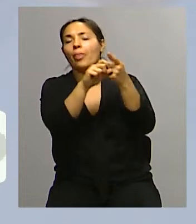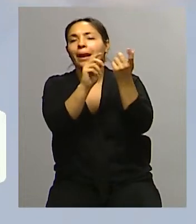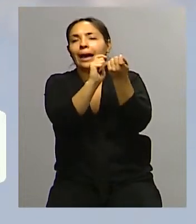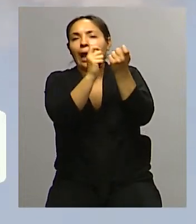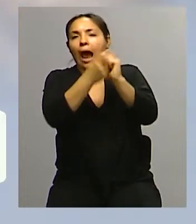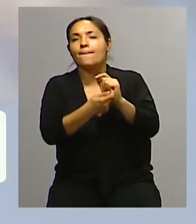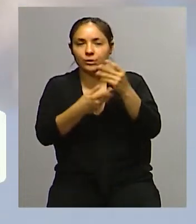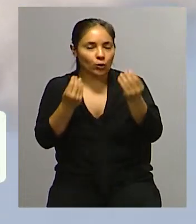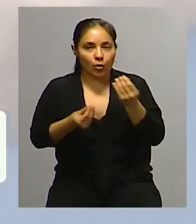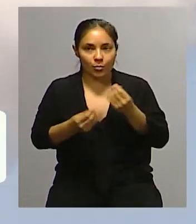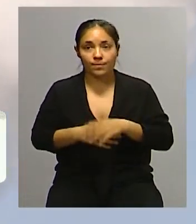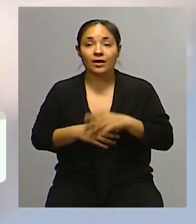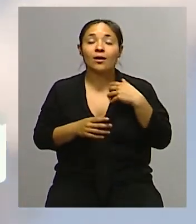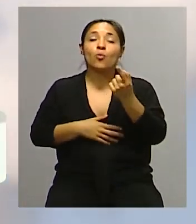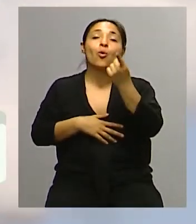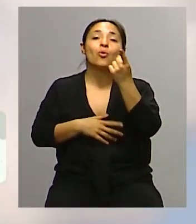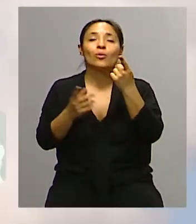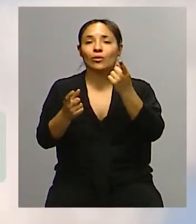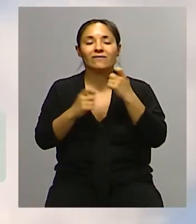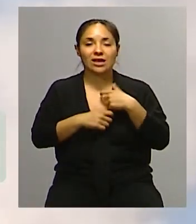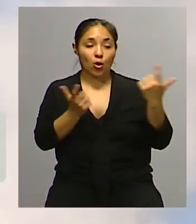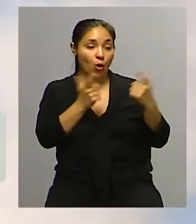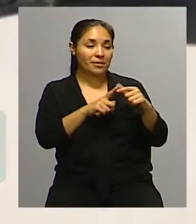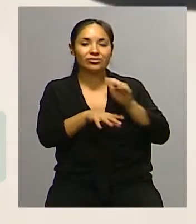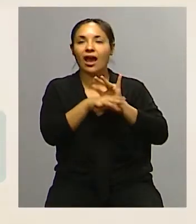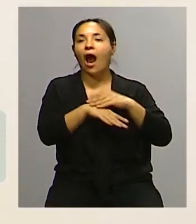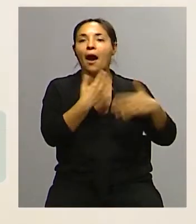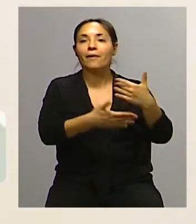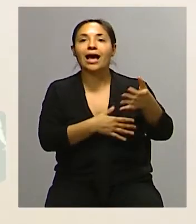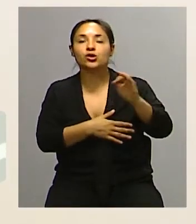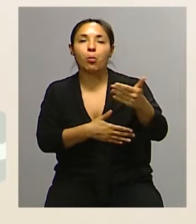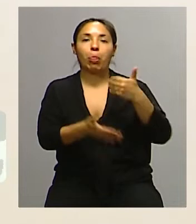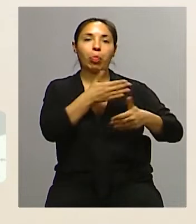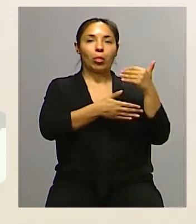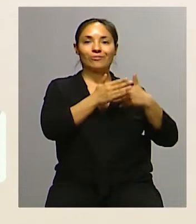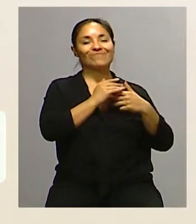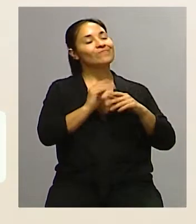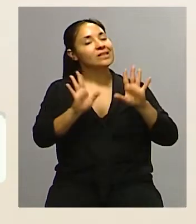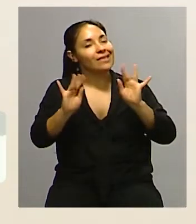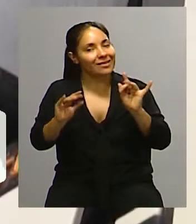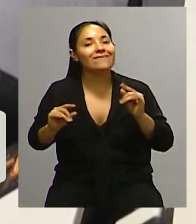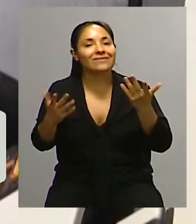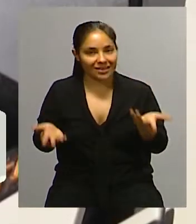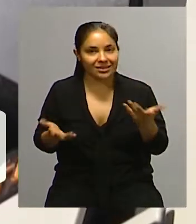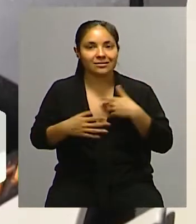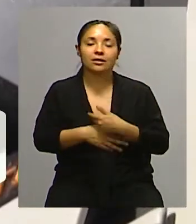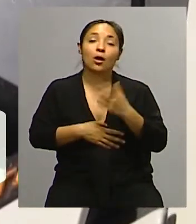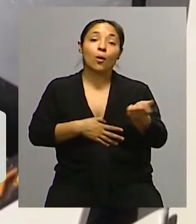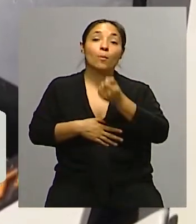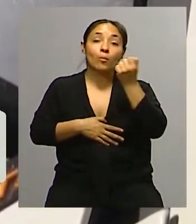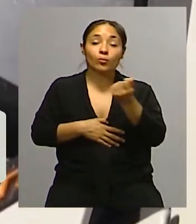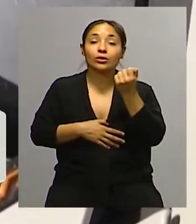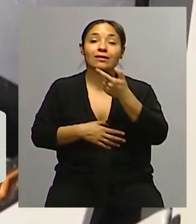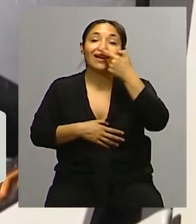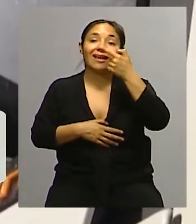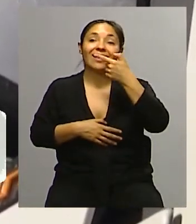es difícil hablar de avances o de retrocesos en las cumbres, porque lo que tenemos que intentar ver y analizar es que ya